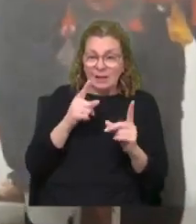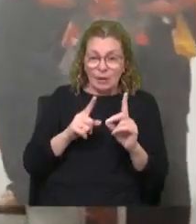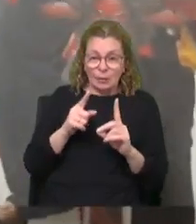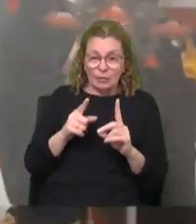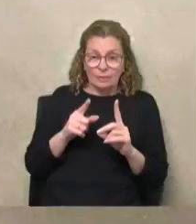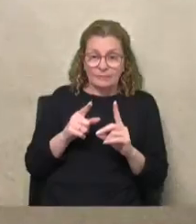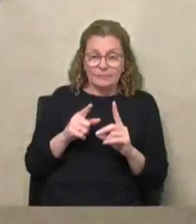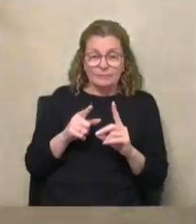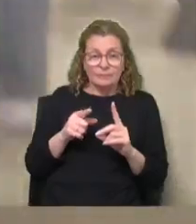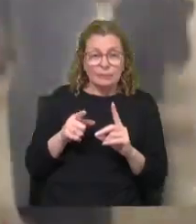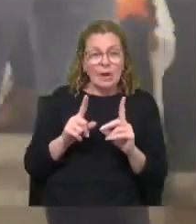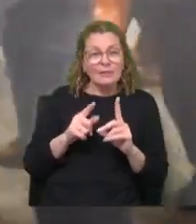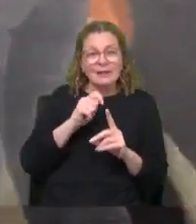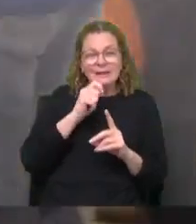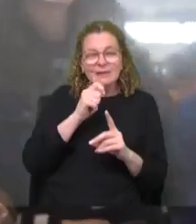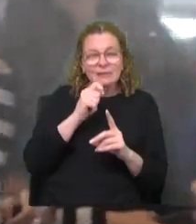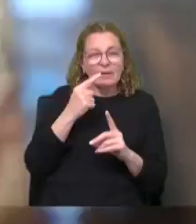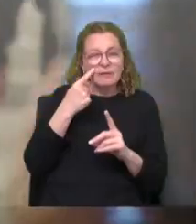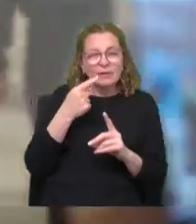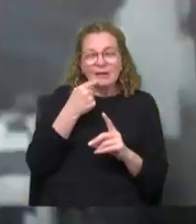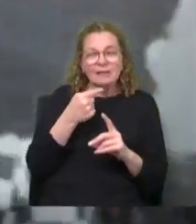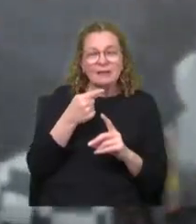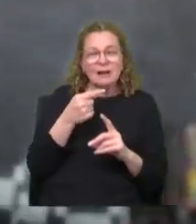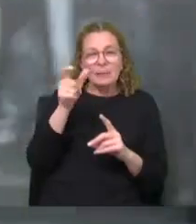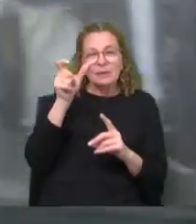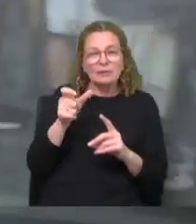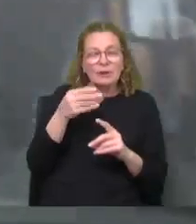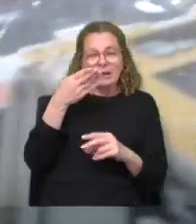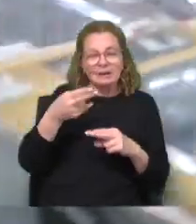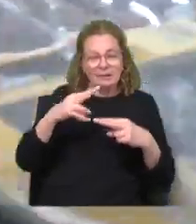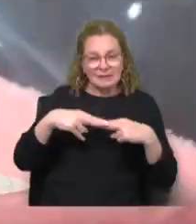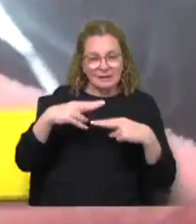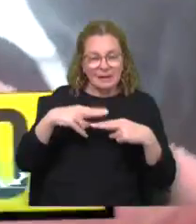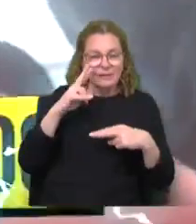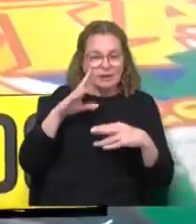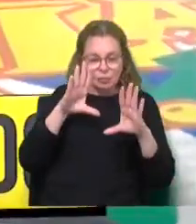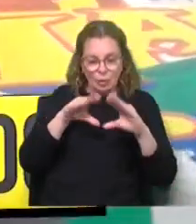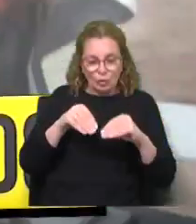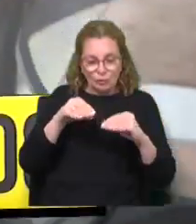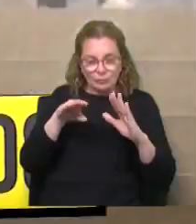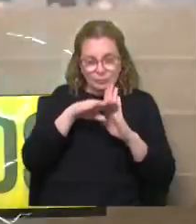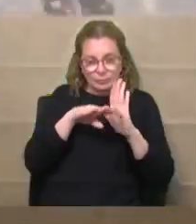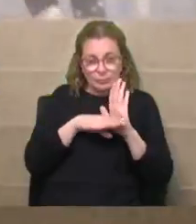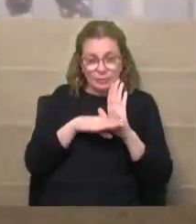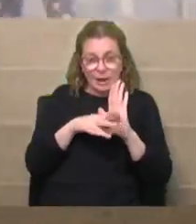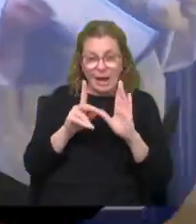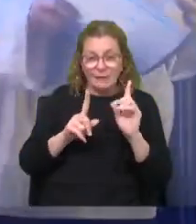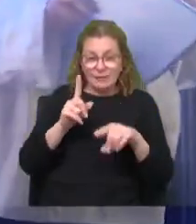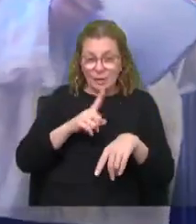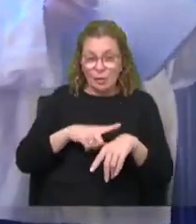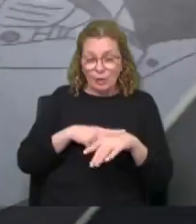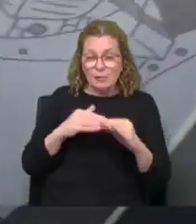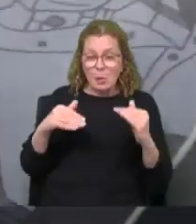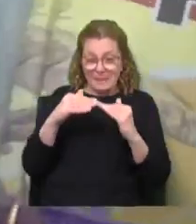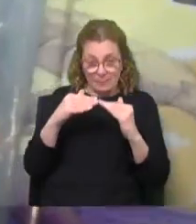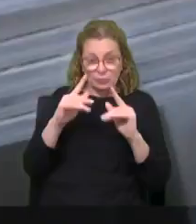yo a veces los escucho en las entrevistas que recomiendan a la gente al toque ir a la página y ver todas las actividades que hay, porque se superponen las actividades también de alguna